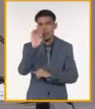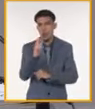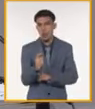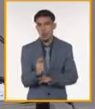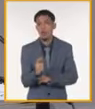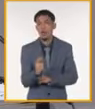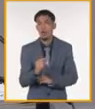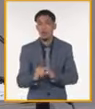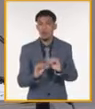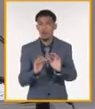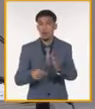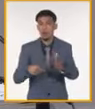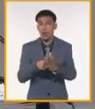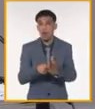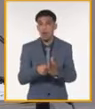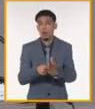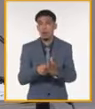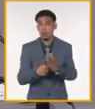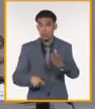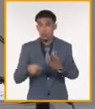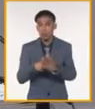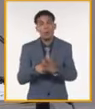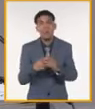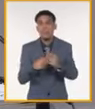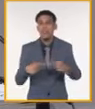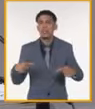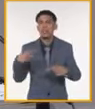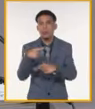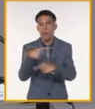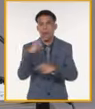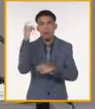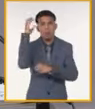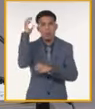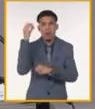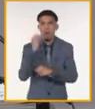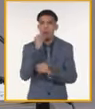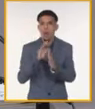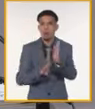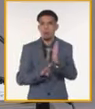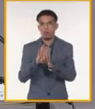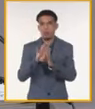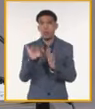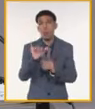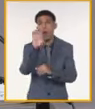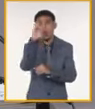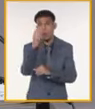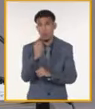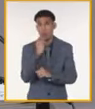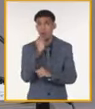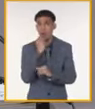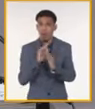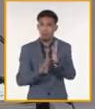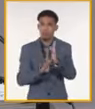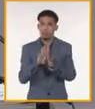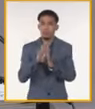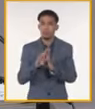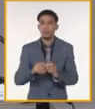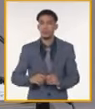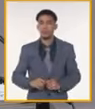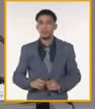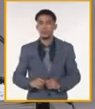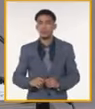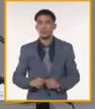estos tributos que son la Fuente fundamental para acercar recursos al estado y poder su cumplir sus funciones sociales a